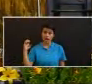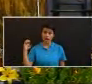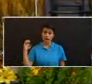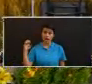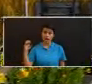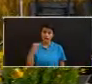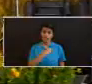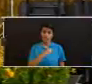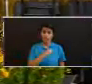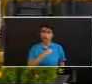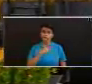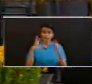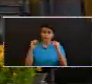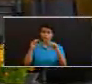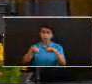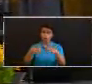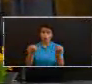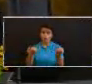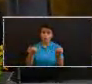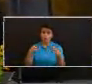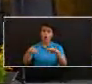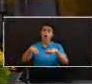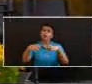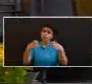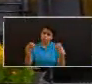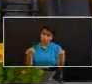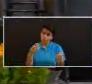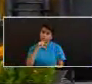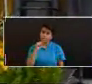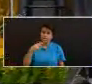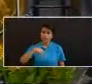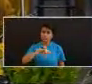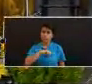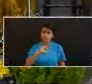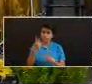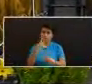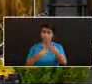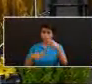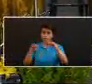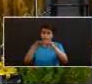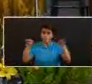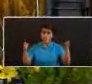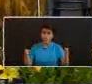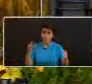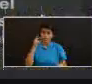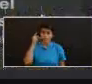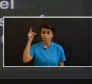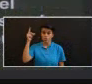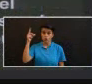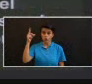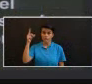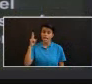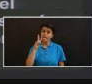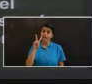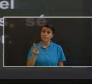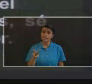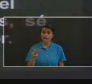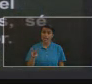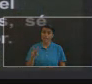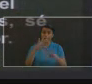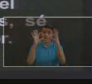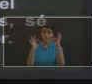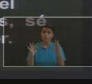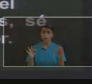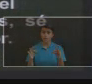del cómo. ¿Cómo es que nosotros venimos a la mesa del Señor? Y la verdad que la manera